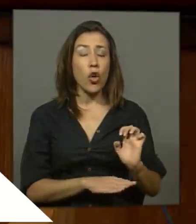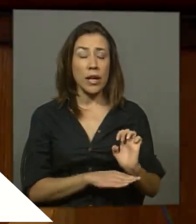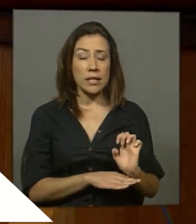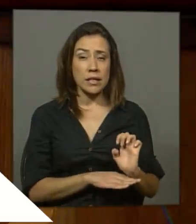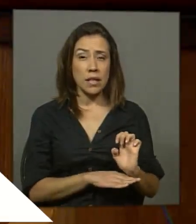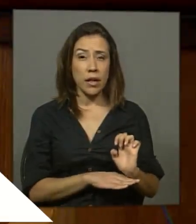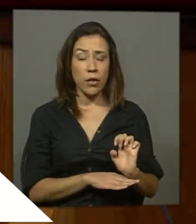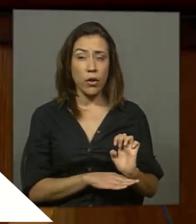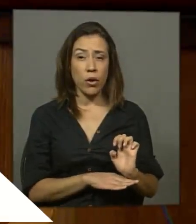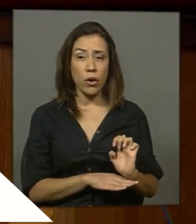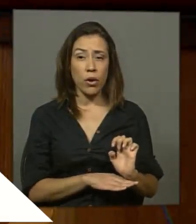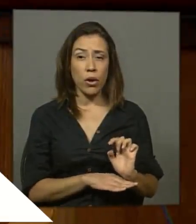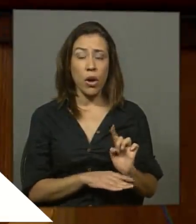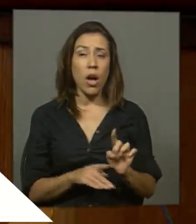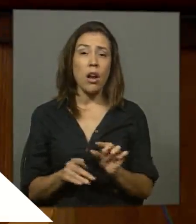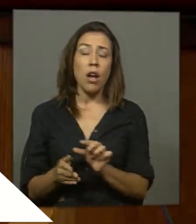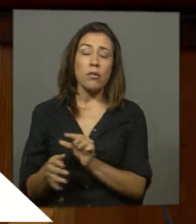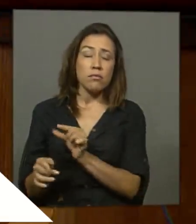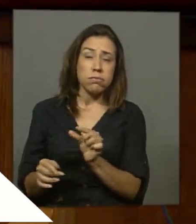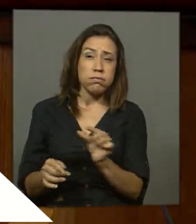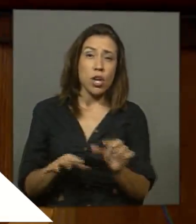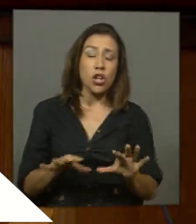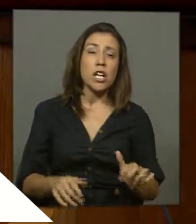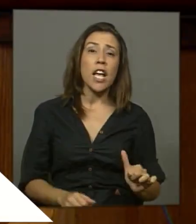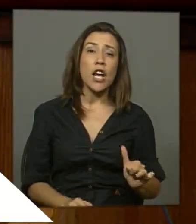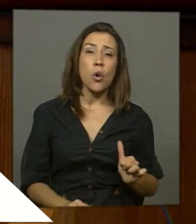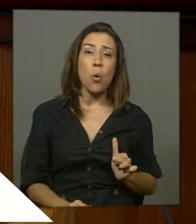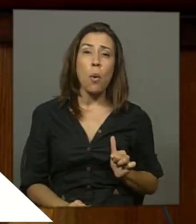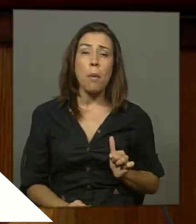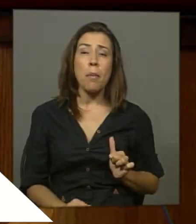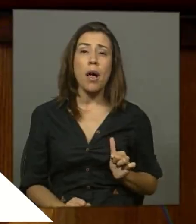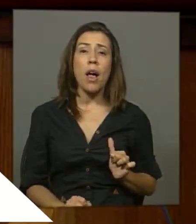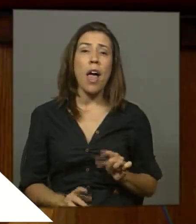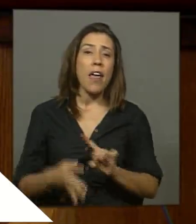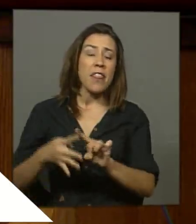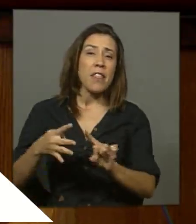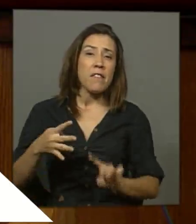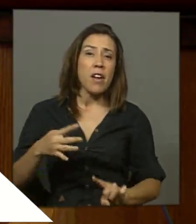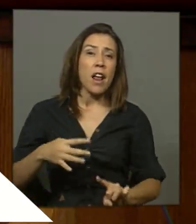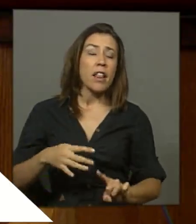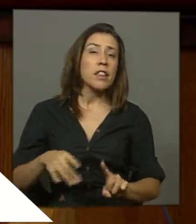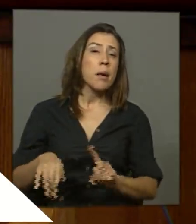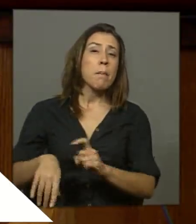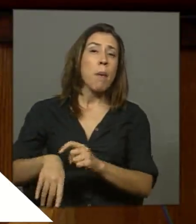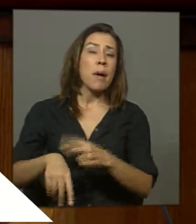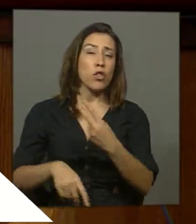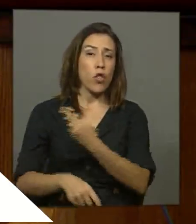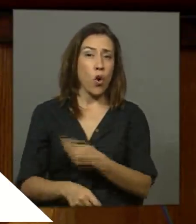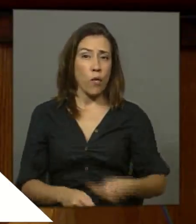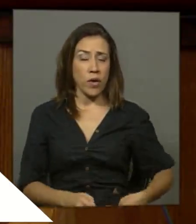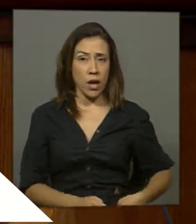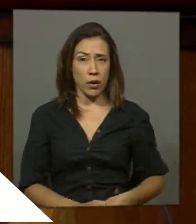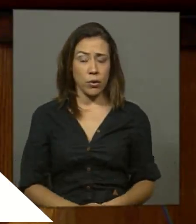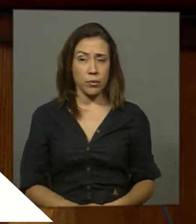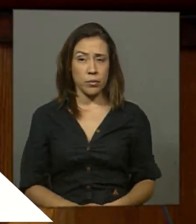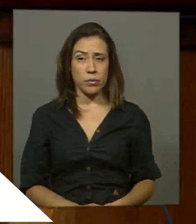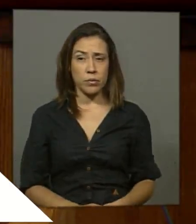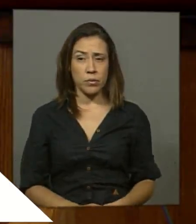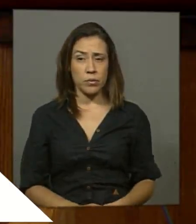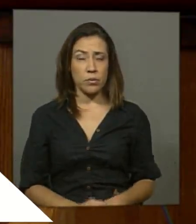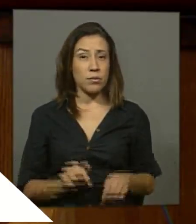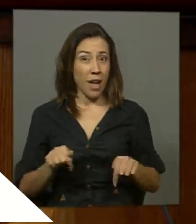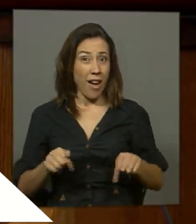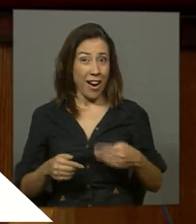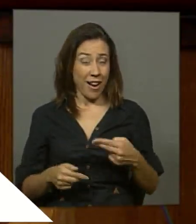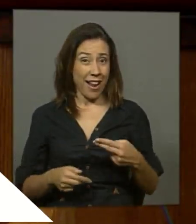est es una secuencia de actos que van cumpliéndose en determinados en distintos periodos de gobierno Ah este